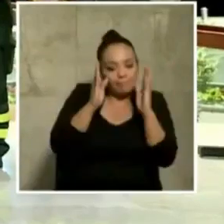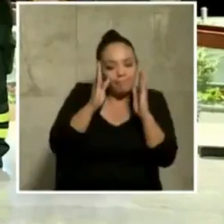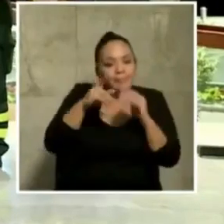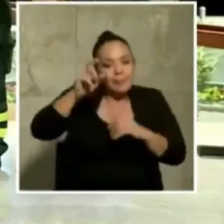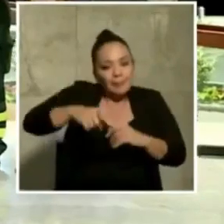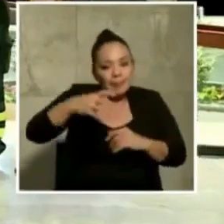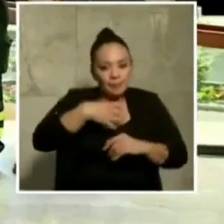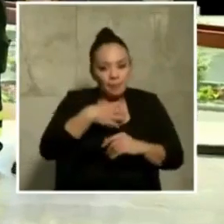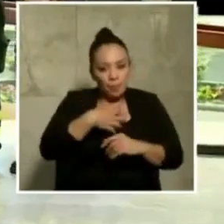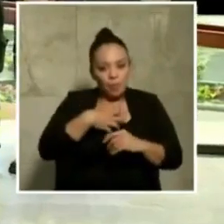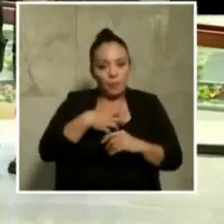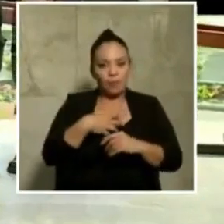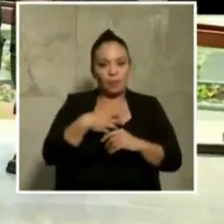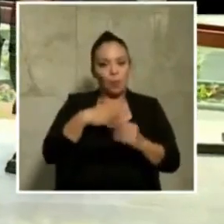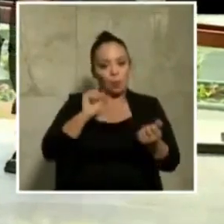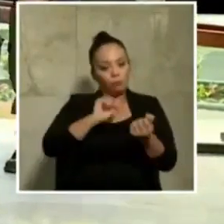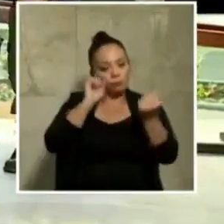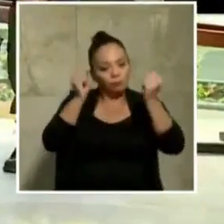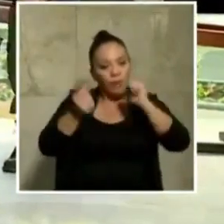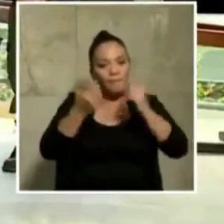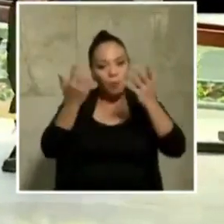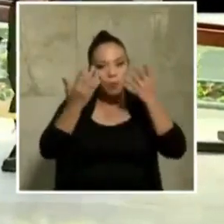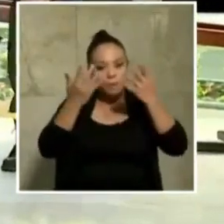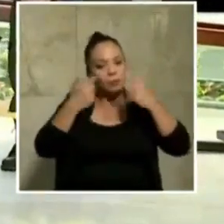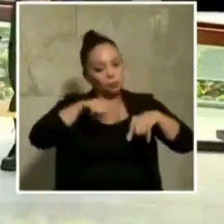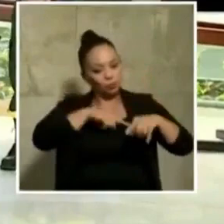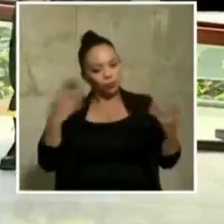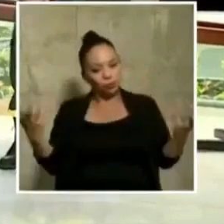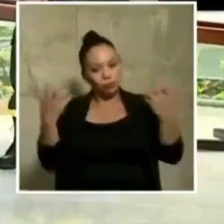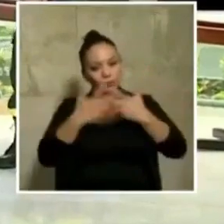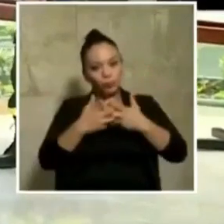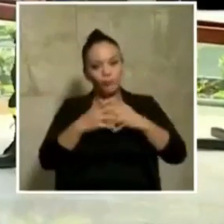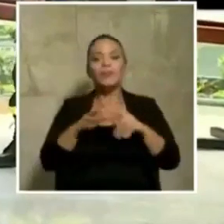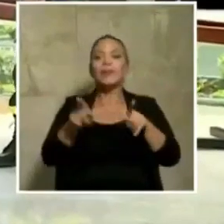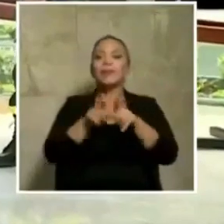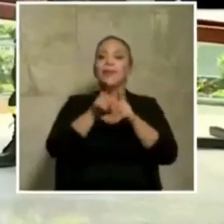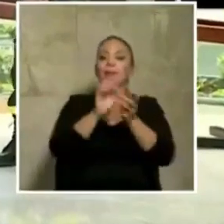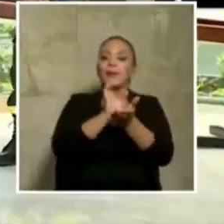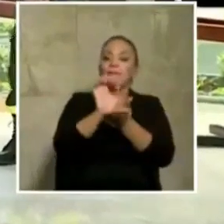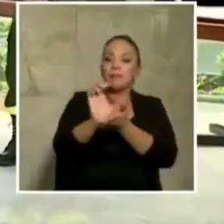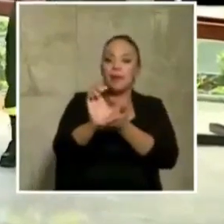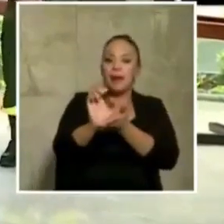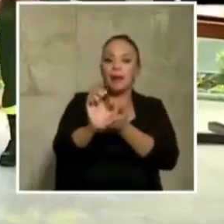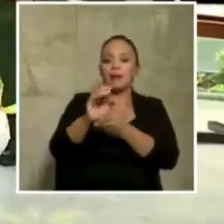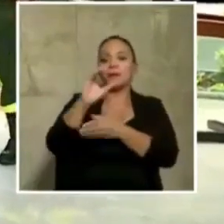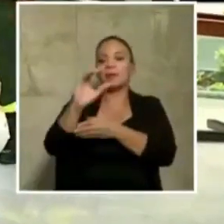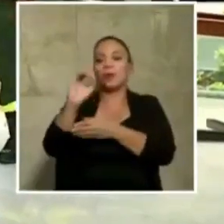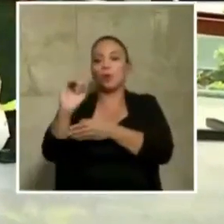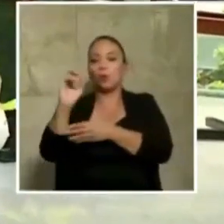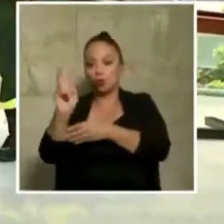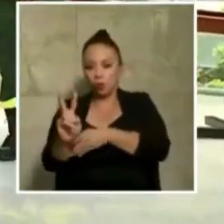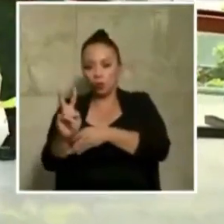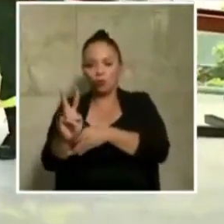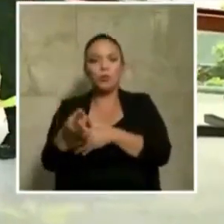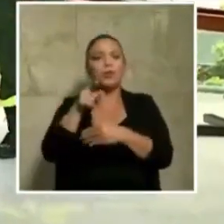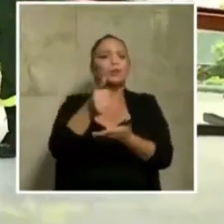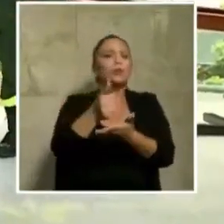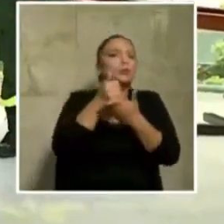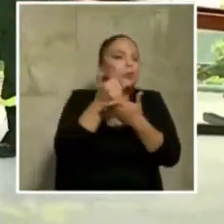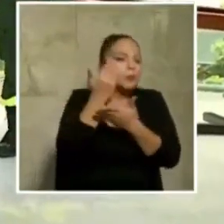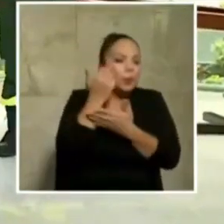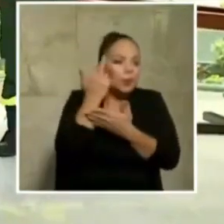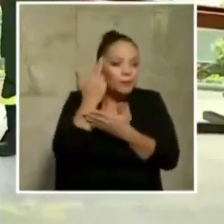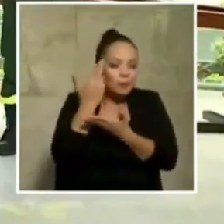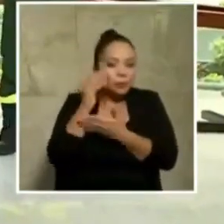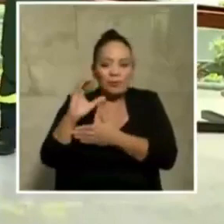adaptarnos al cambio climático, presidente. Y también nos ayudan a evitar las emisiones de CO2. ¿Por qué esto nos va a ayudar a evitar las emisiones